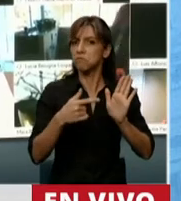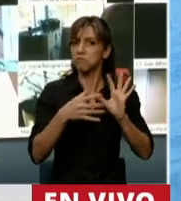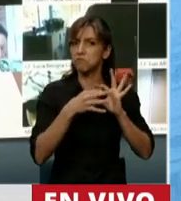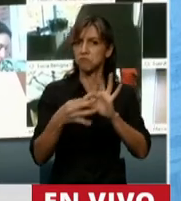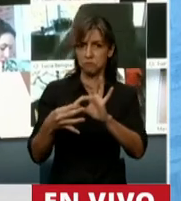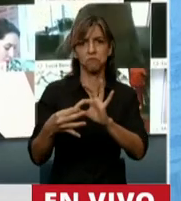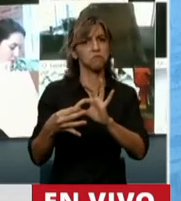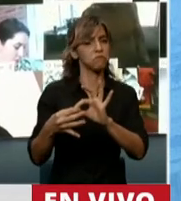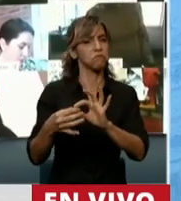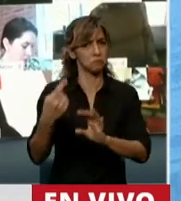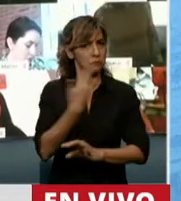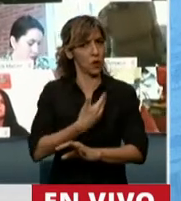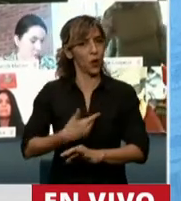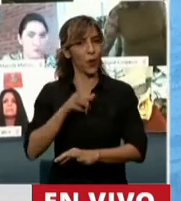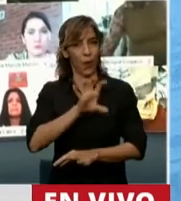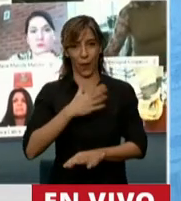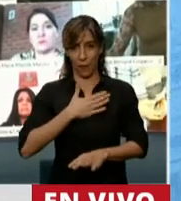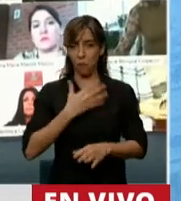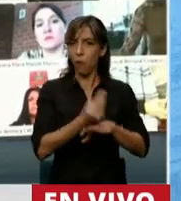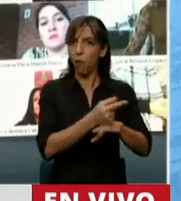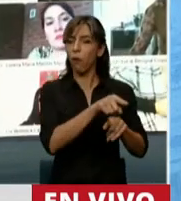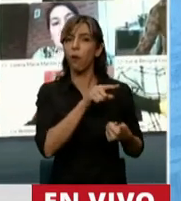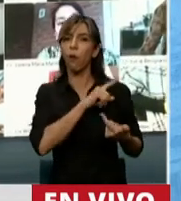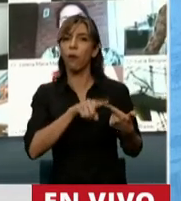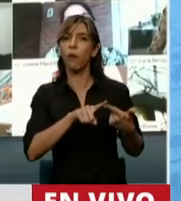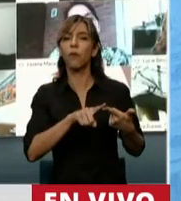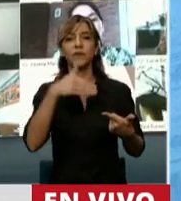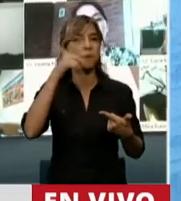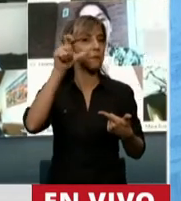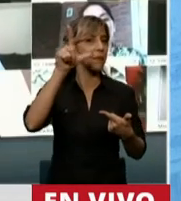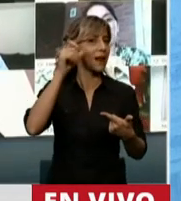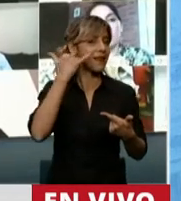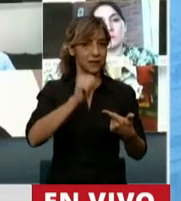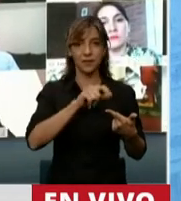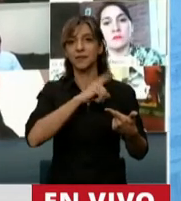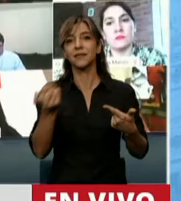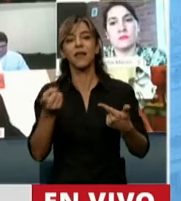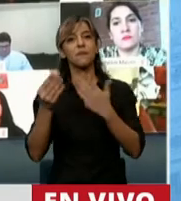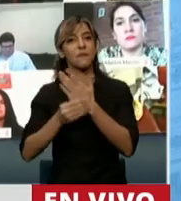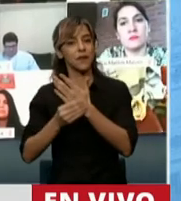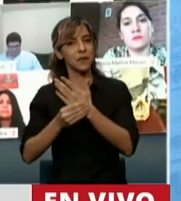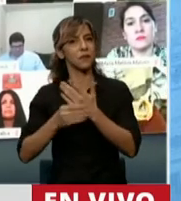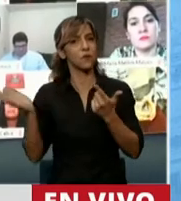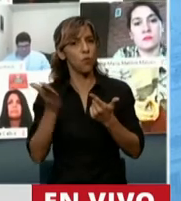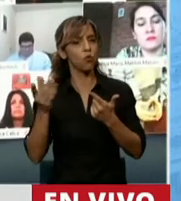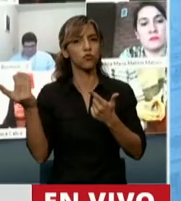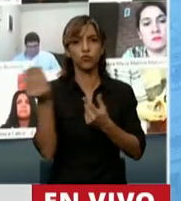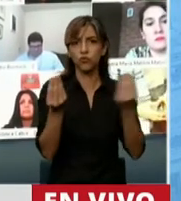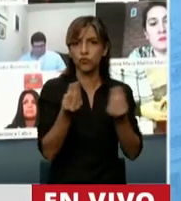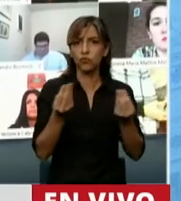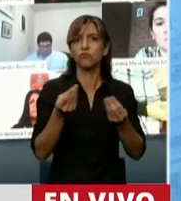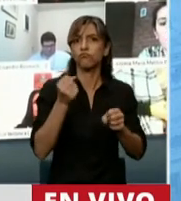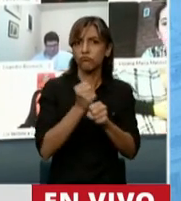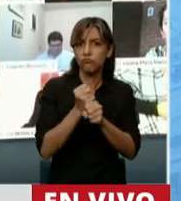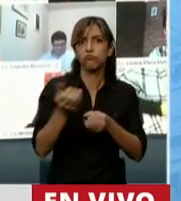el gobernador de mi provincia, Gustavo Melella, y el ministro de la Producción. Me consta ese trabajo, lo he charlado